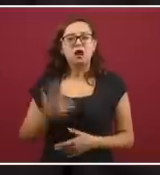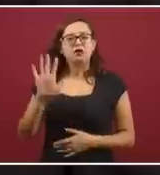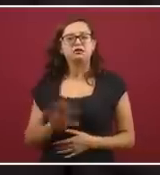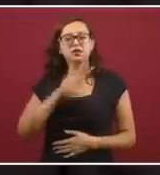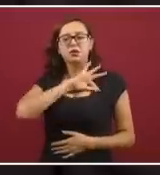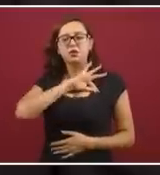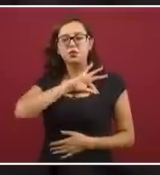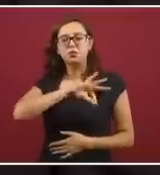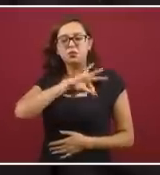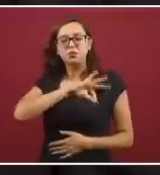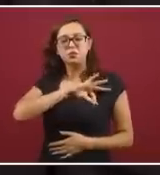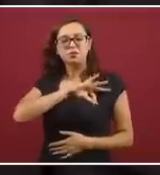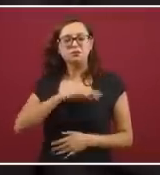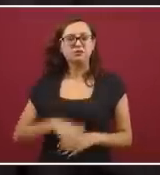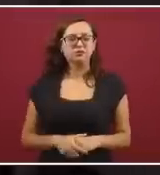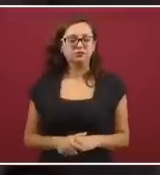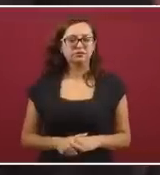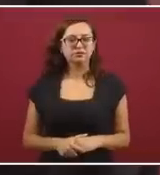o